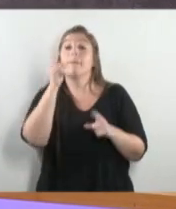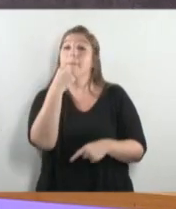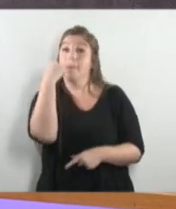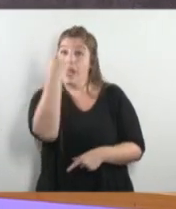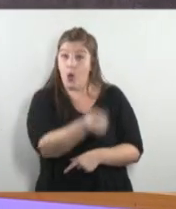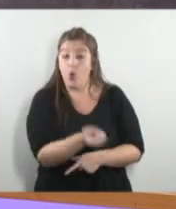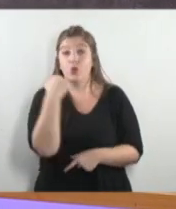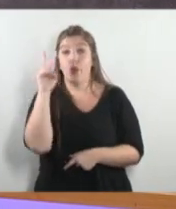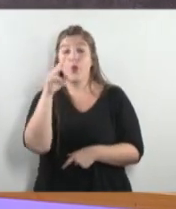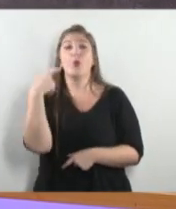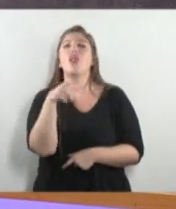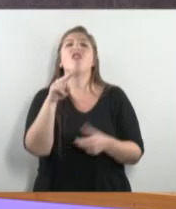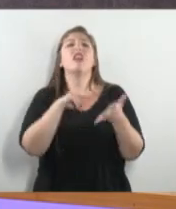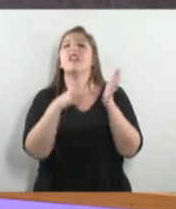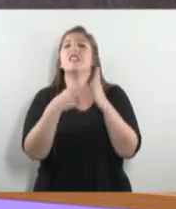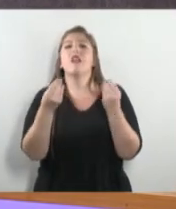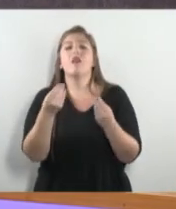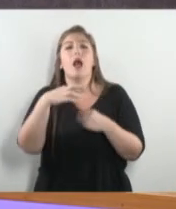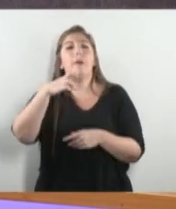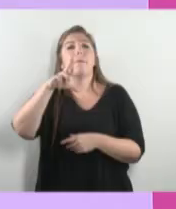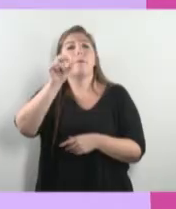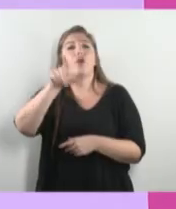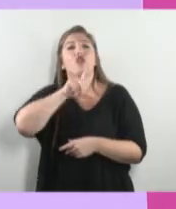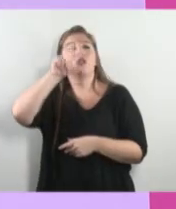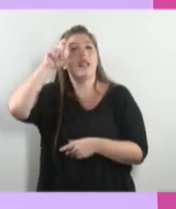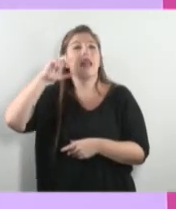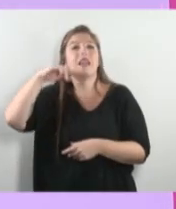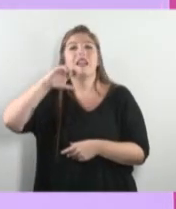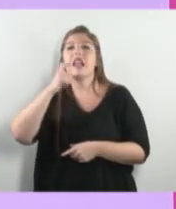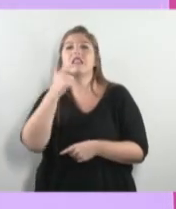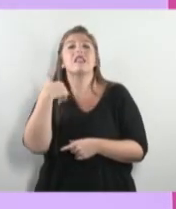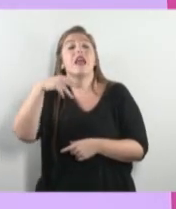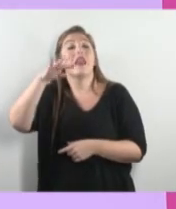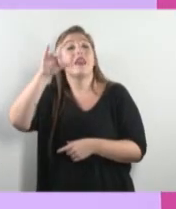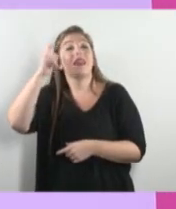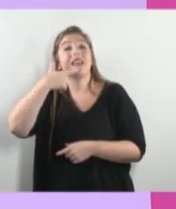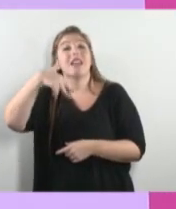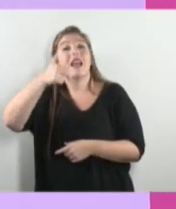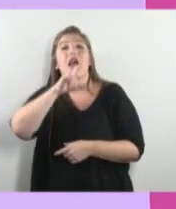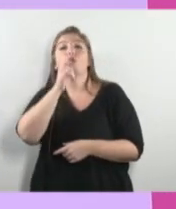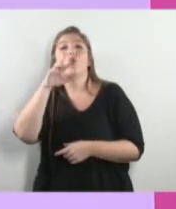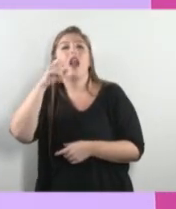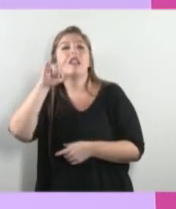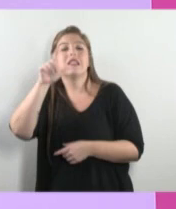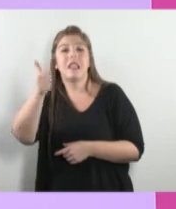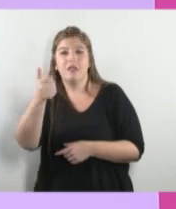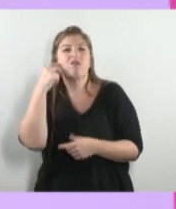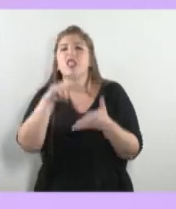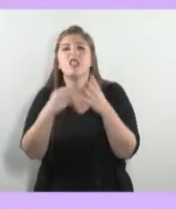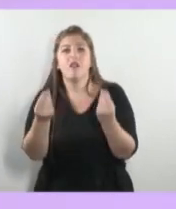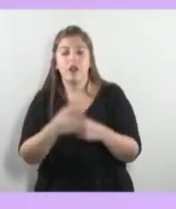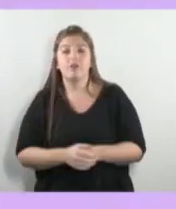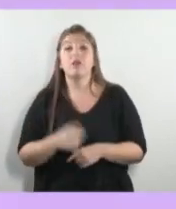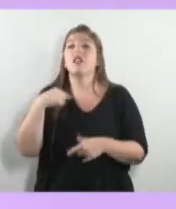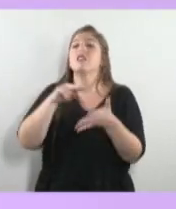después de ver este video, ¿qué significa que las proteínas se desnaturalizan? Significa que pierden su estructura tridimensional. Uh-huh. Las proteínas, digamos, nosotros